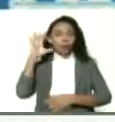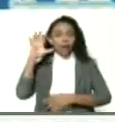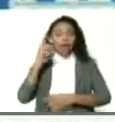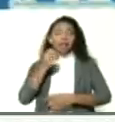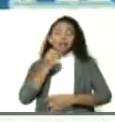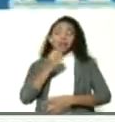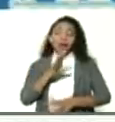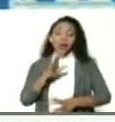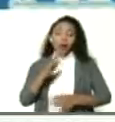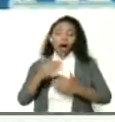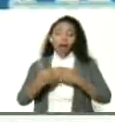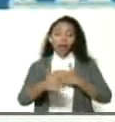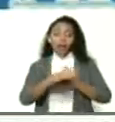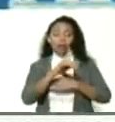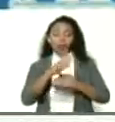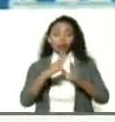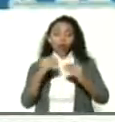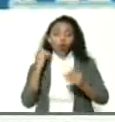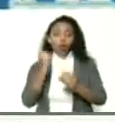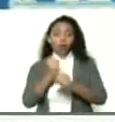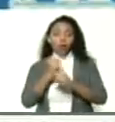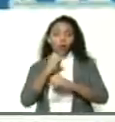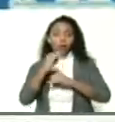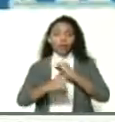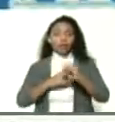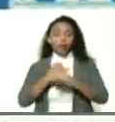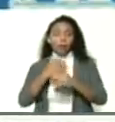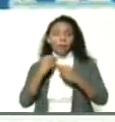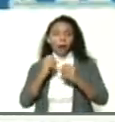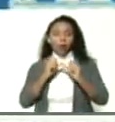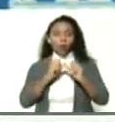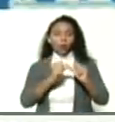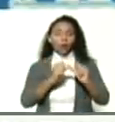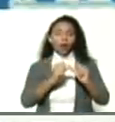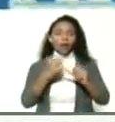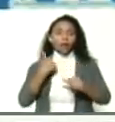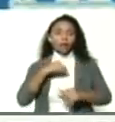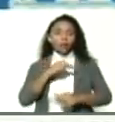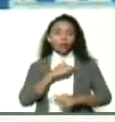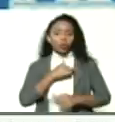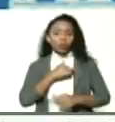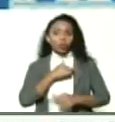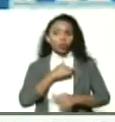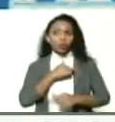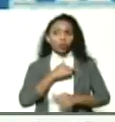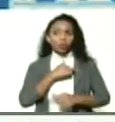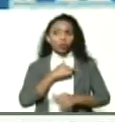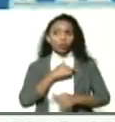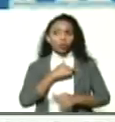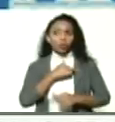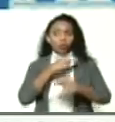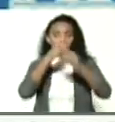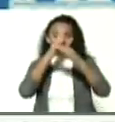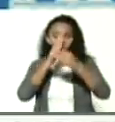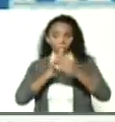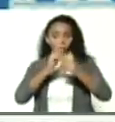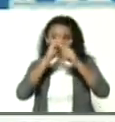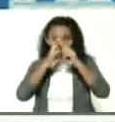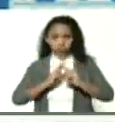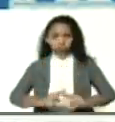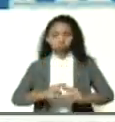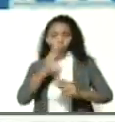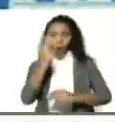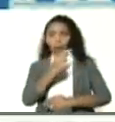bueno, adelantar todas las gestiones internacionales para continuar nosotros honrando este compromiso